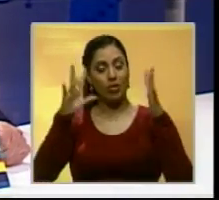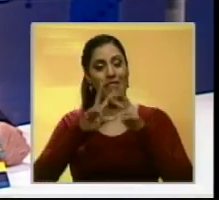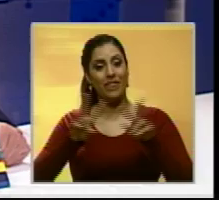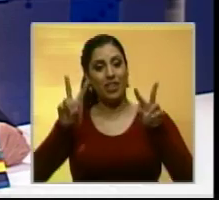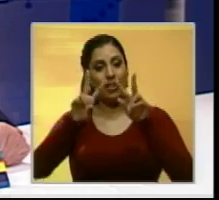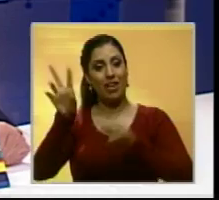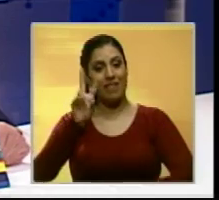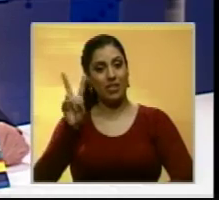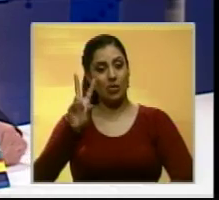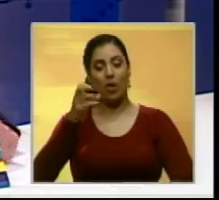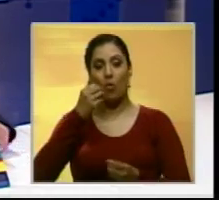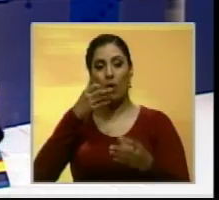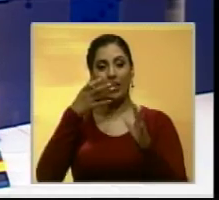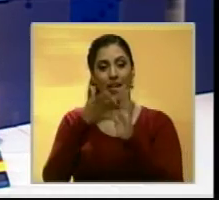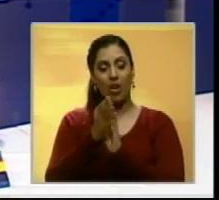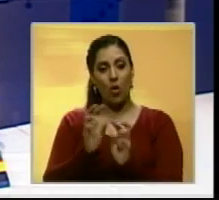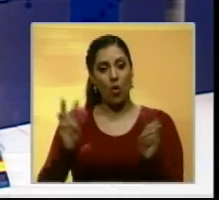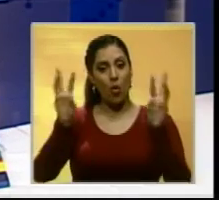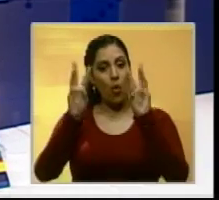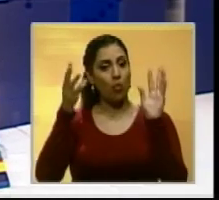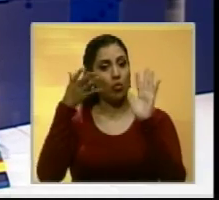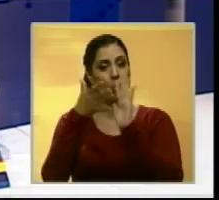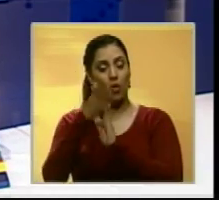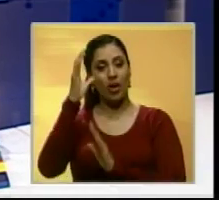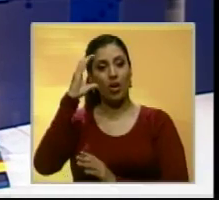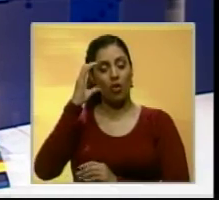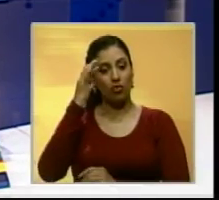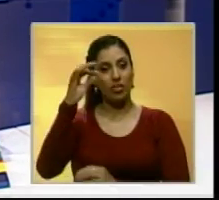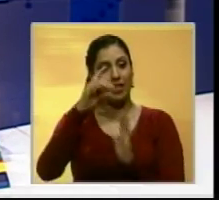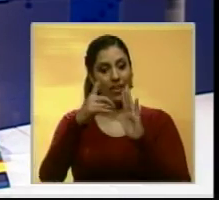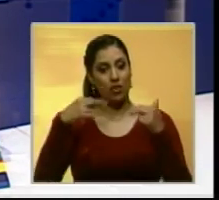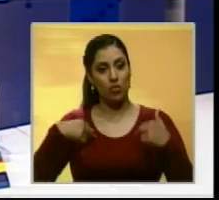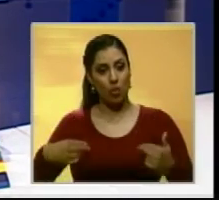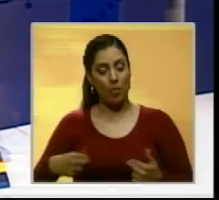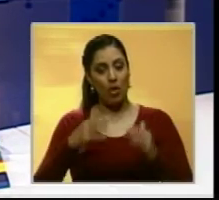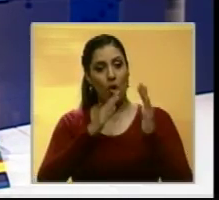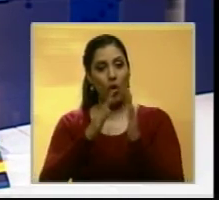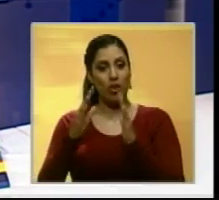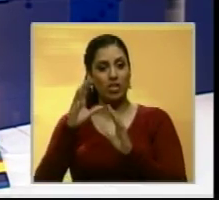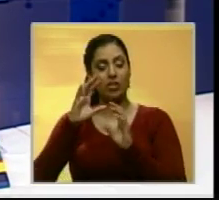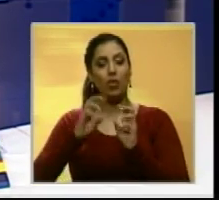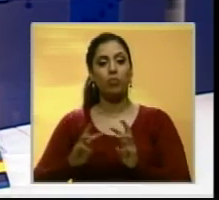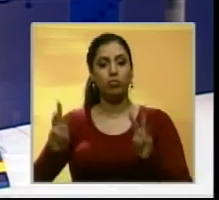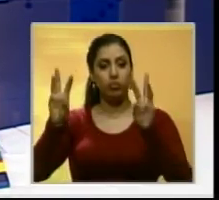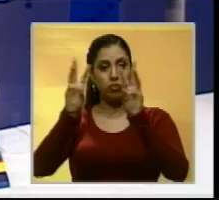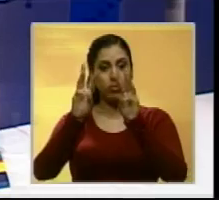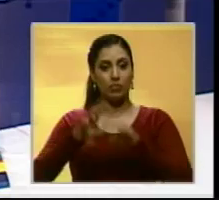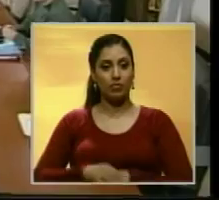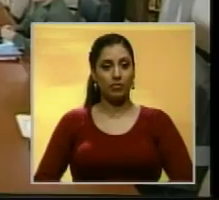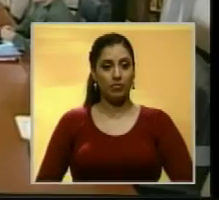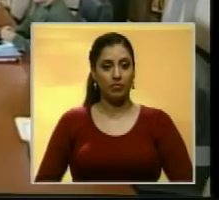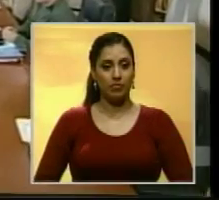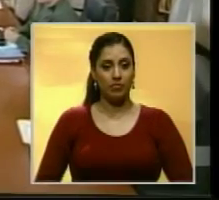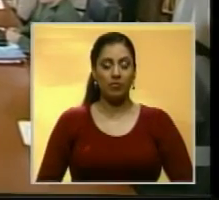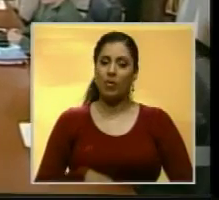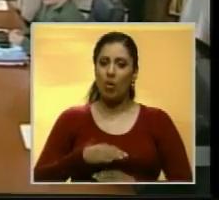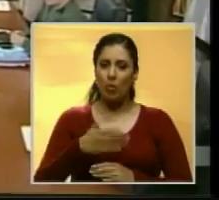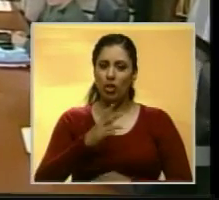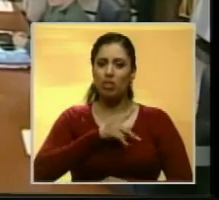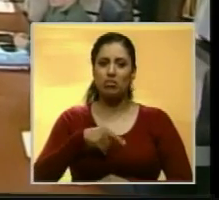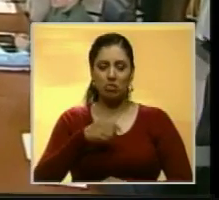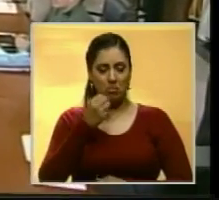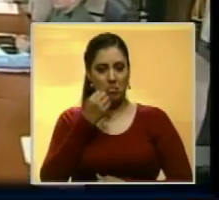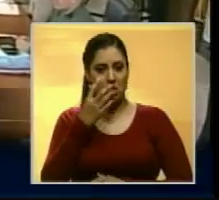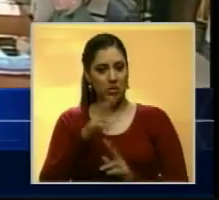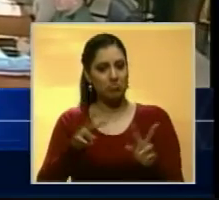victoria de Venezuela ante la declaración de la ONU durante el Consejo de Derechos Humanos de la Organización de Naciones Unidas. Porque hemos tenido una